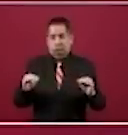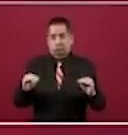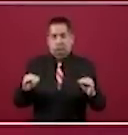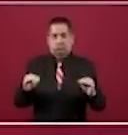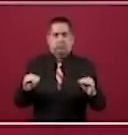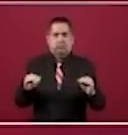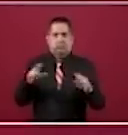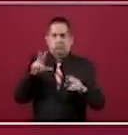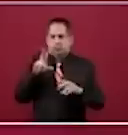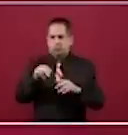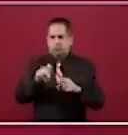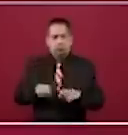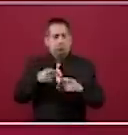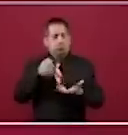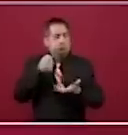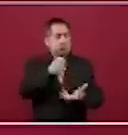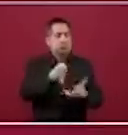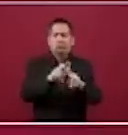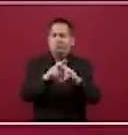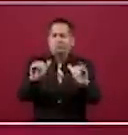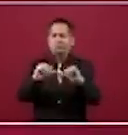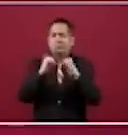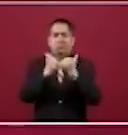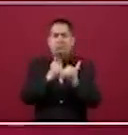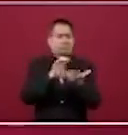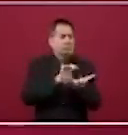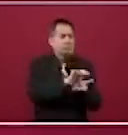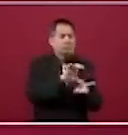no se le va a dar dinero a ninguna organización